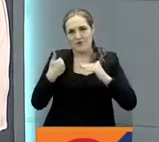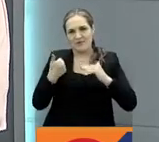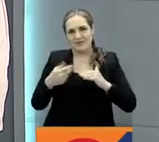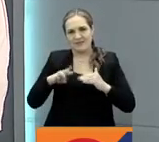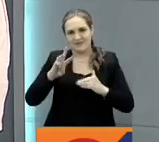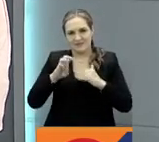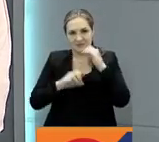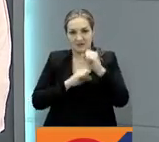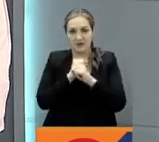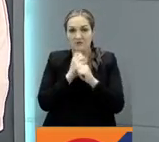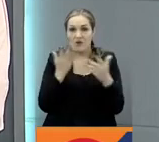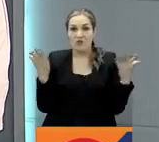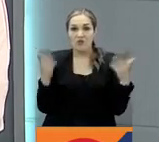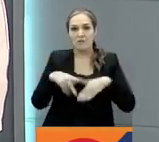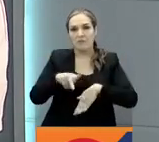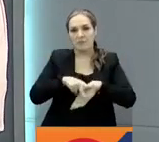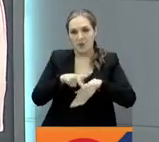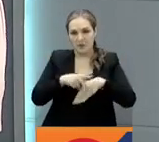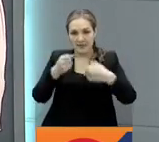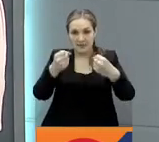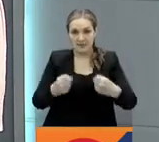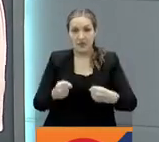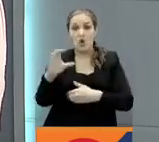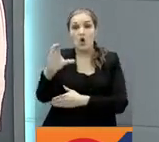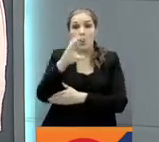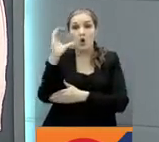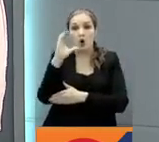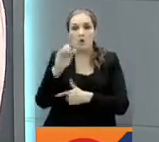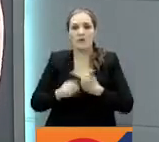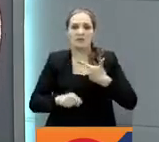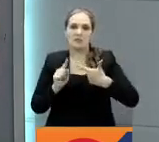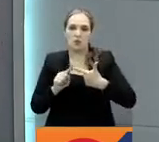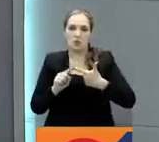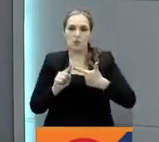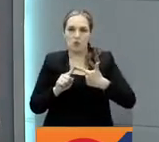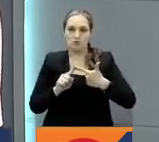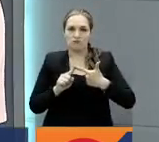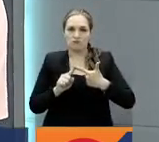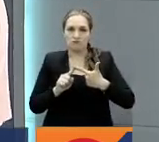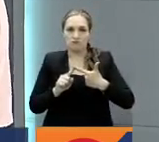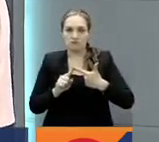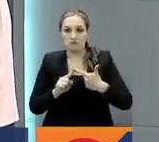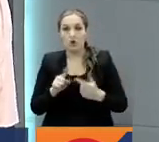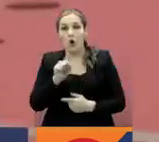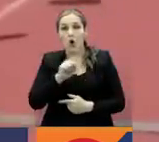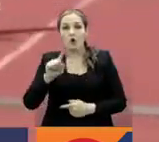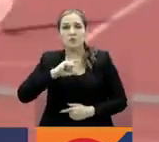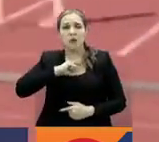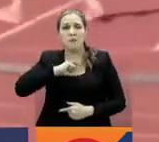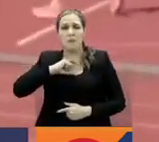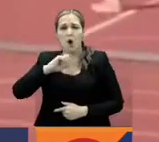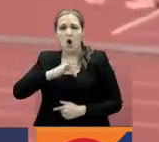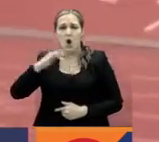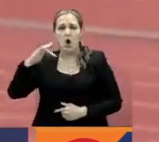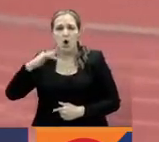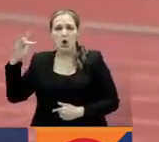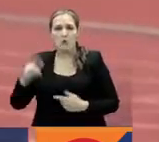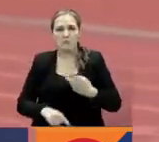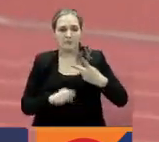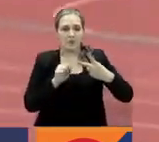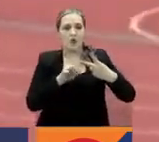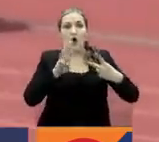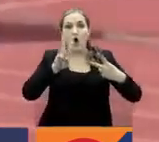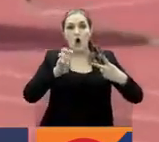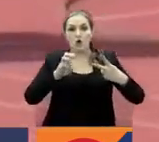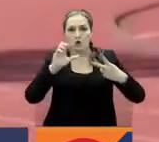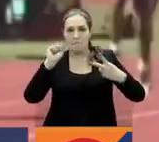que se realizó en Paraguay. Colombia terminó como subcampeón general del evento con 11 medallas de oro, 8 de plata y